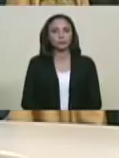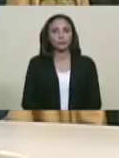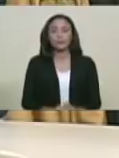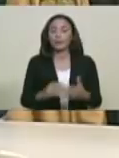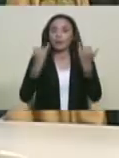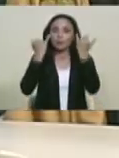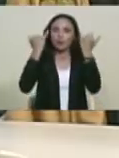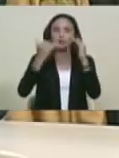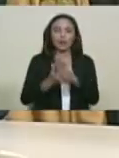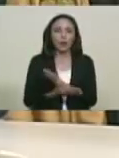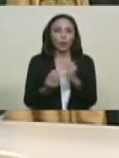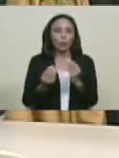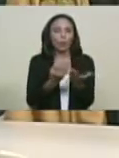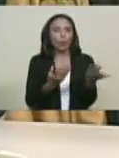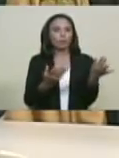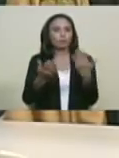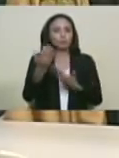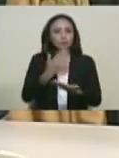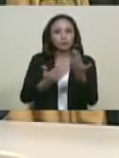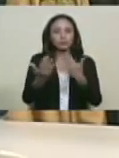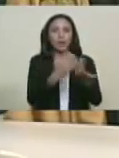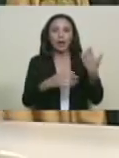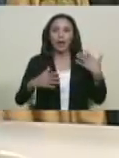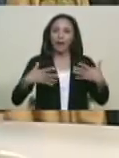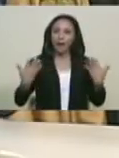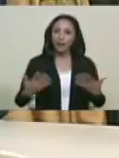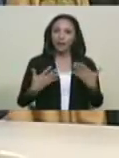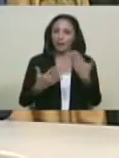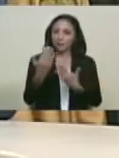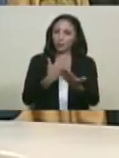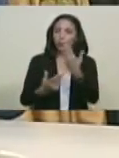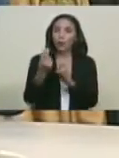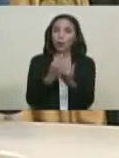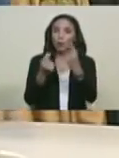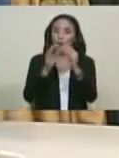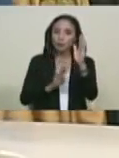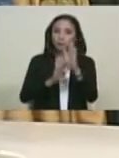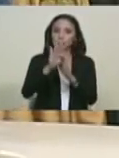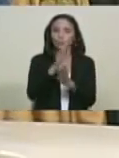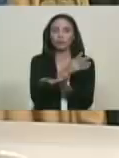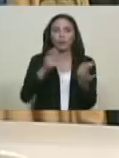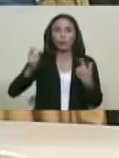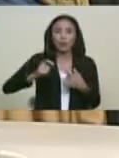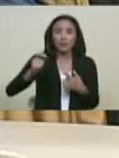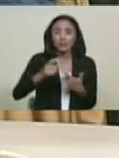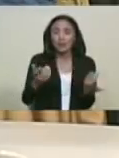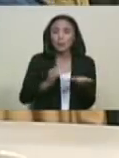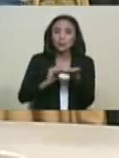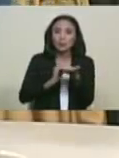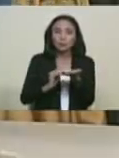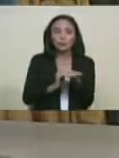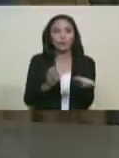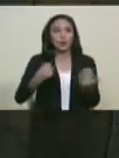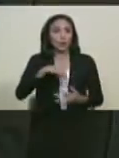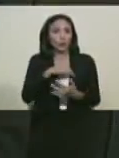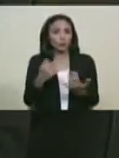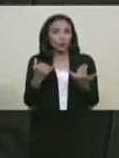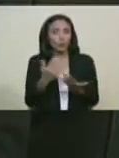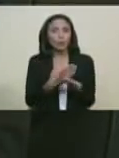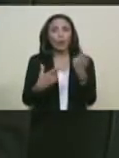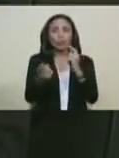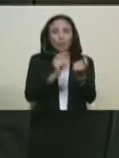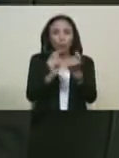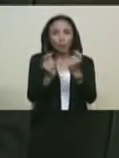en función del bienestar y de la felicidad social y económica para que ustedes vean porque estamos en un gran debate